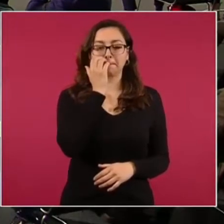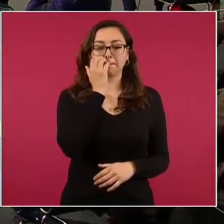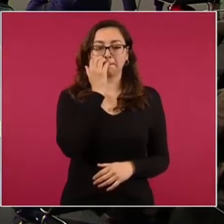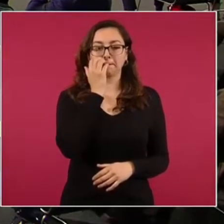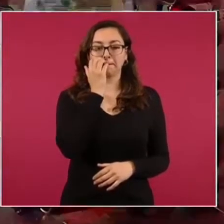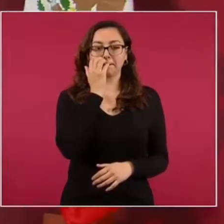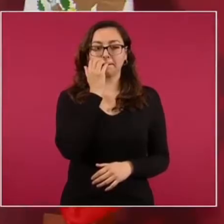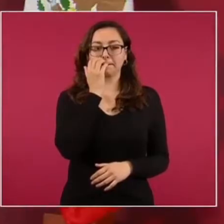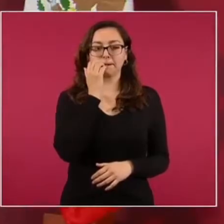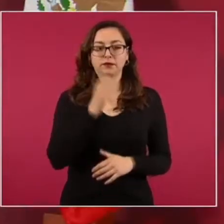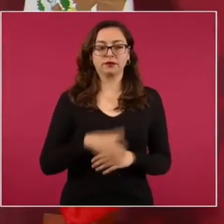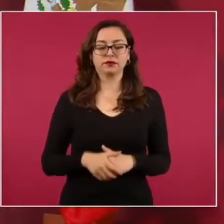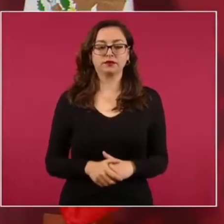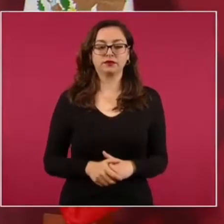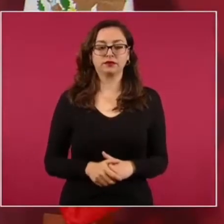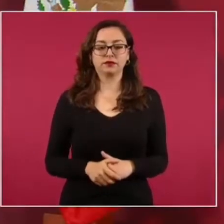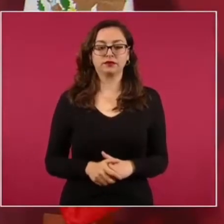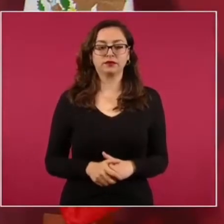la UFC,